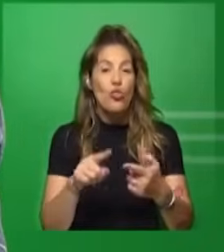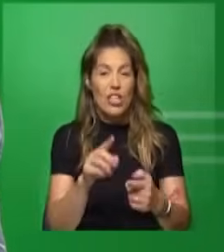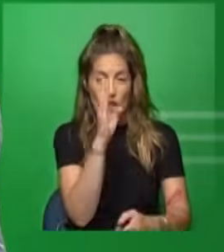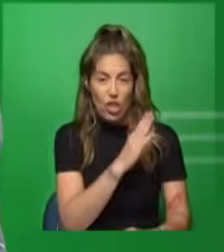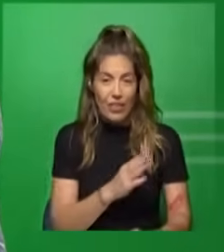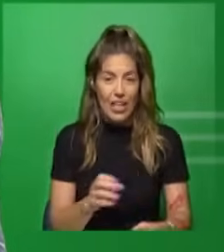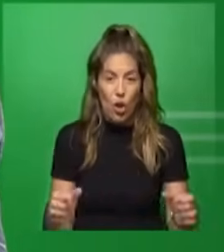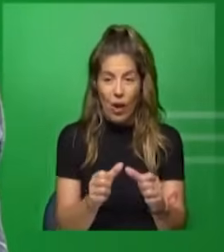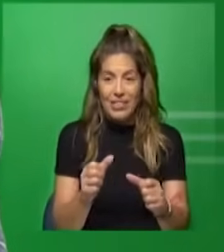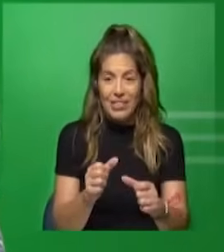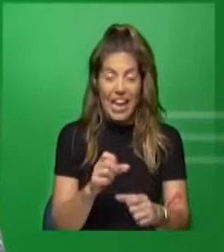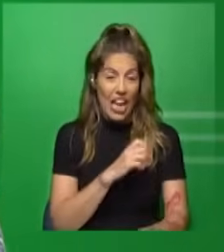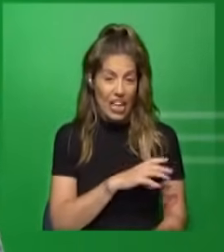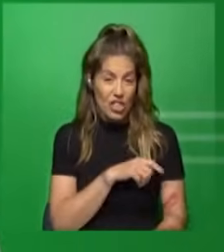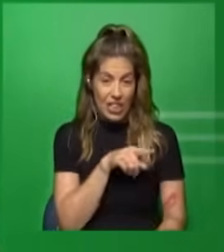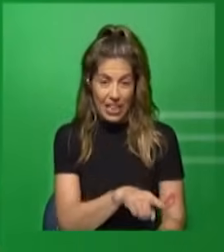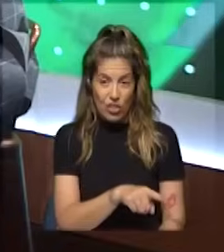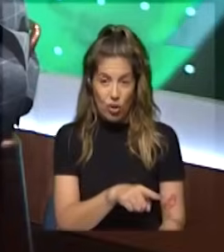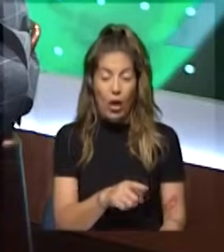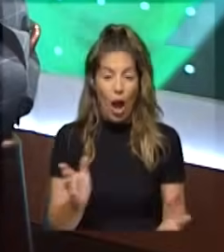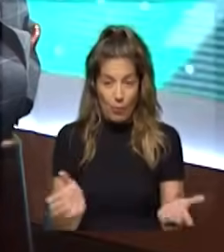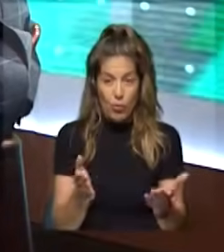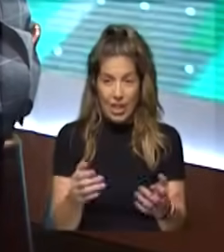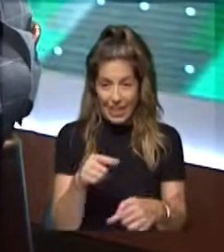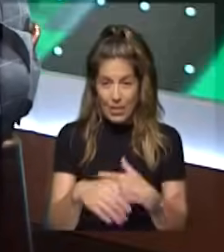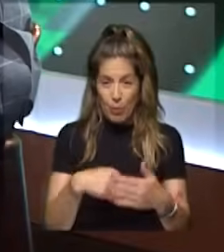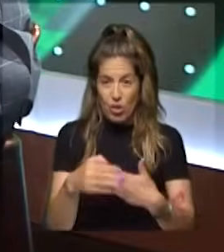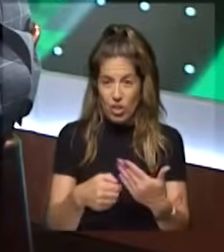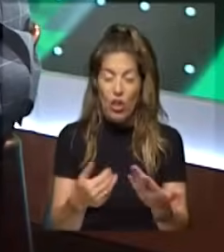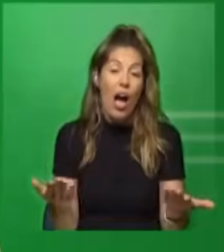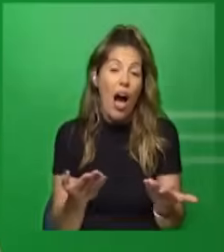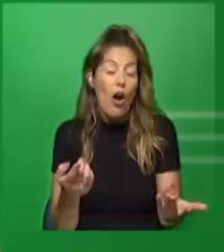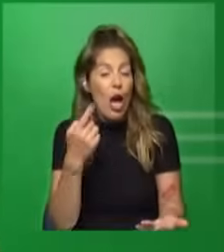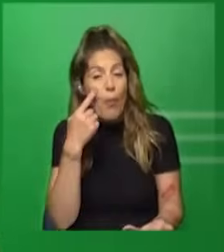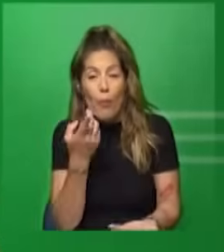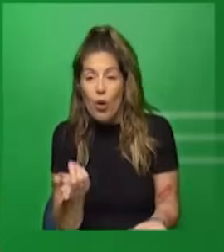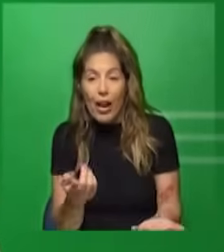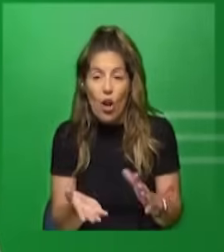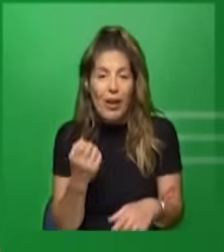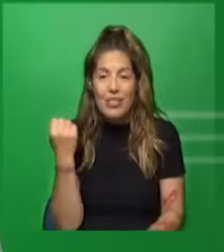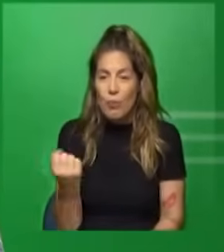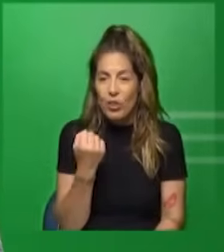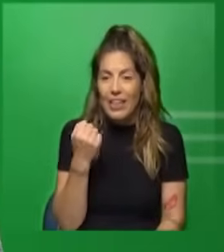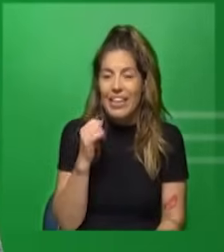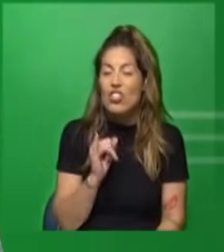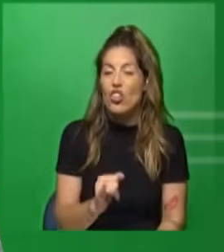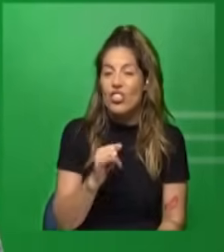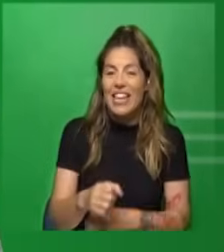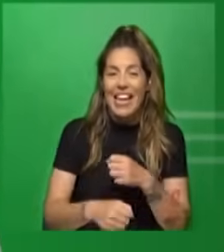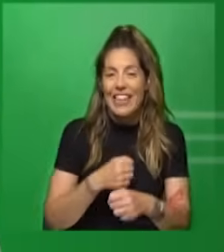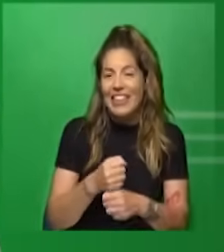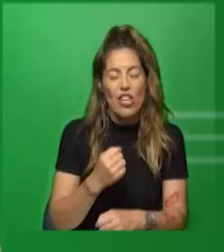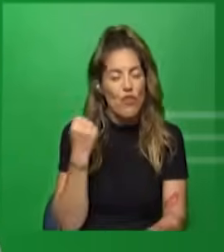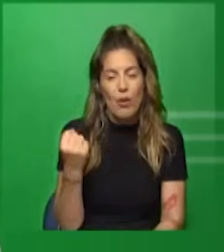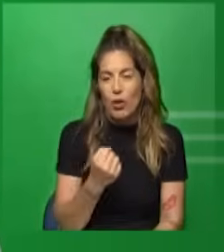Boric ahora, le toca a Boric impulsar ese proceso, y ahí vamos a poner a prueba lo que yo creo es más importante, que eso sí, este año fue